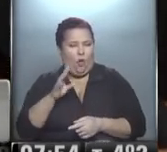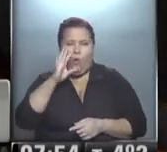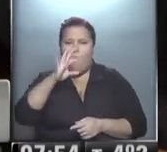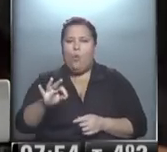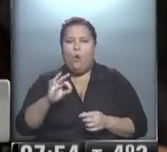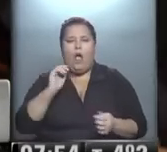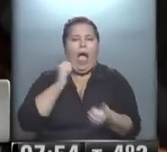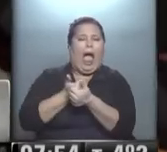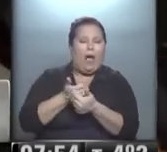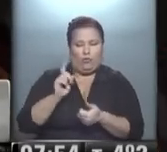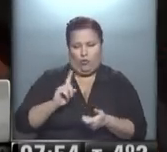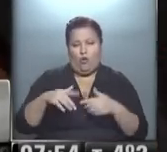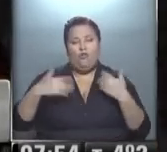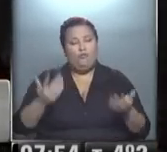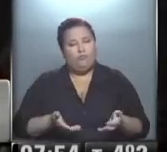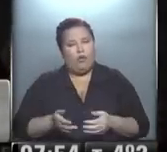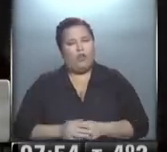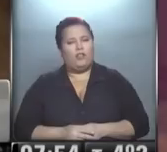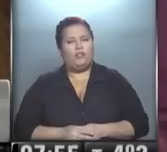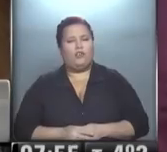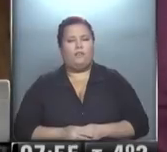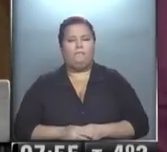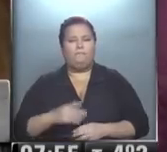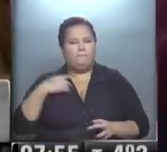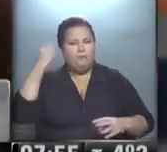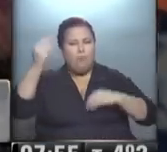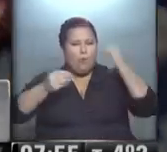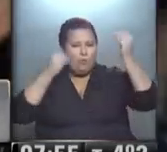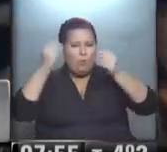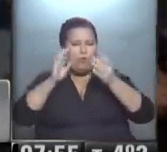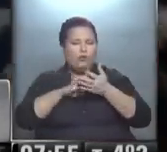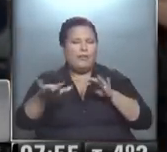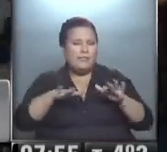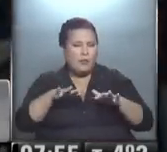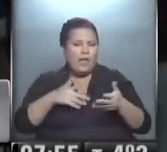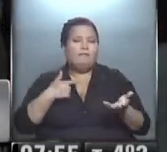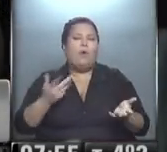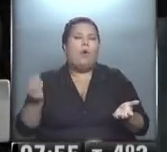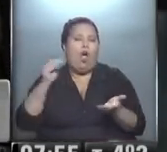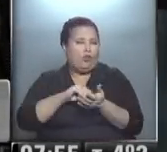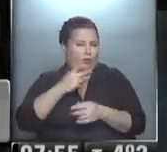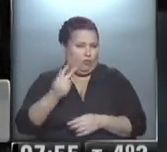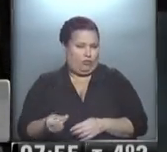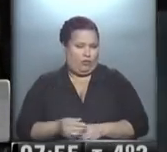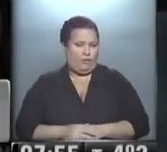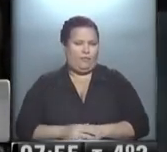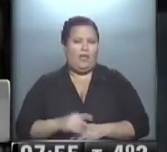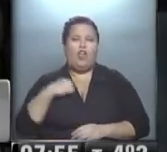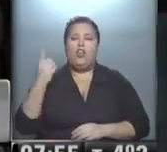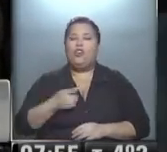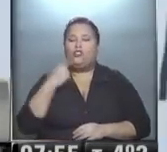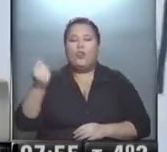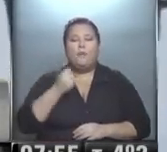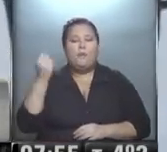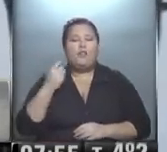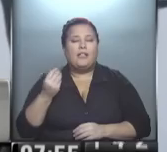por motivos de abuso, por lo cual estamos realmente muy preocupados por lo que ocurrió y esperemos que esto no vuelva a ocurrir. Para nosotros lo importante en el todo